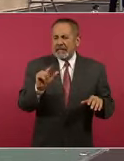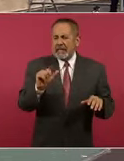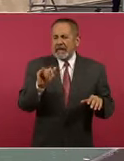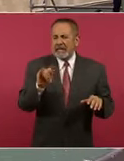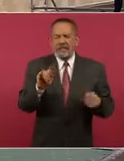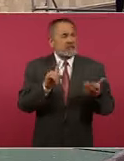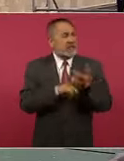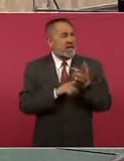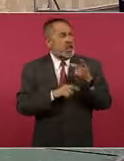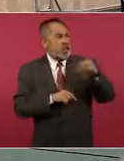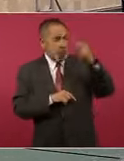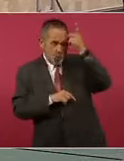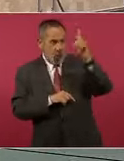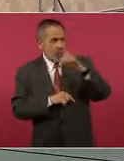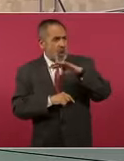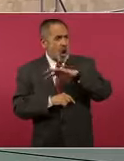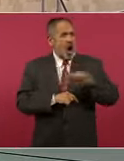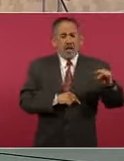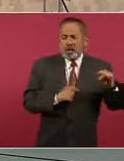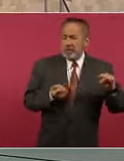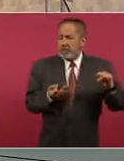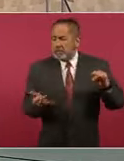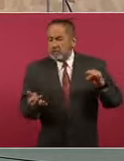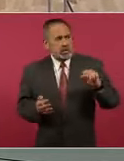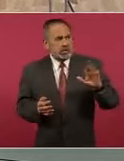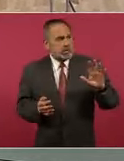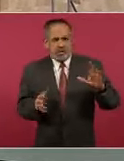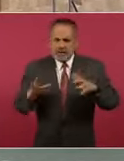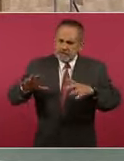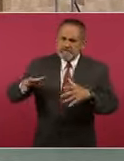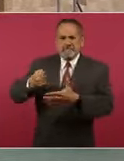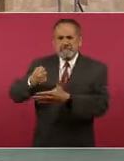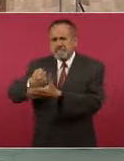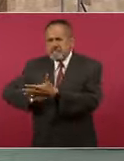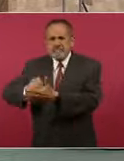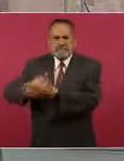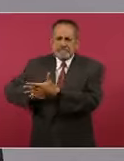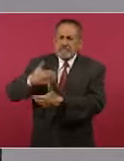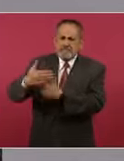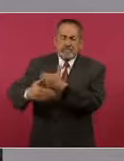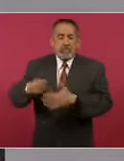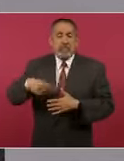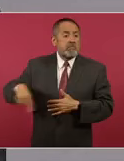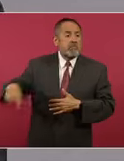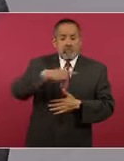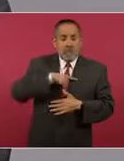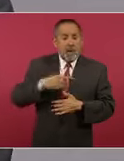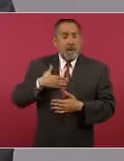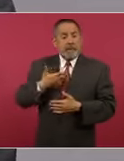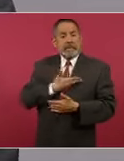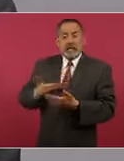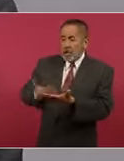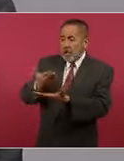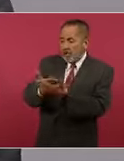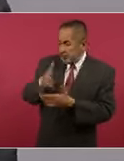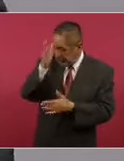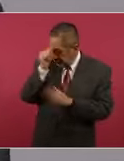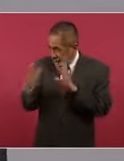Sus dirigentes aceptaron la propuesta del presidente y coincidieron en la